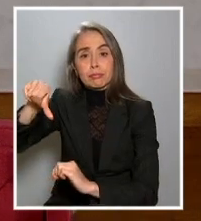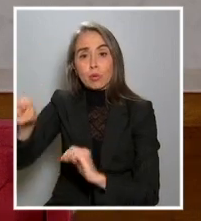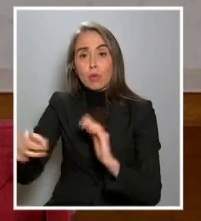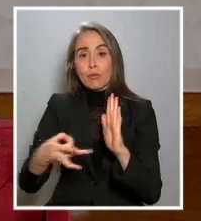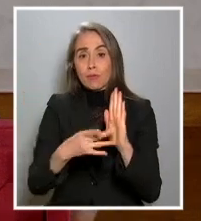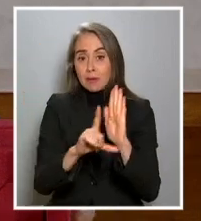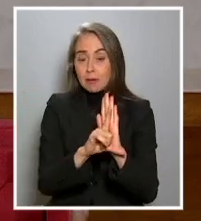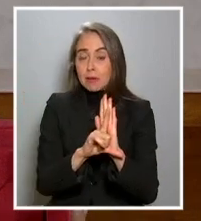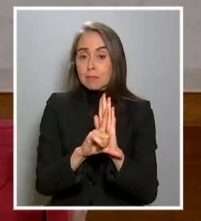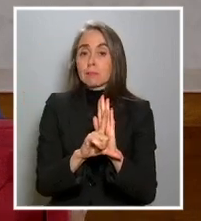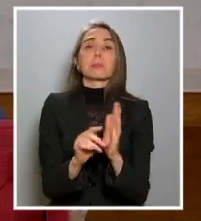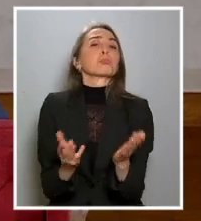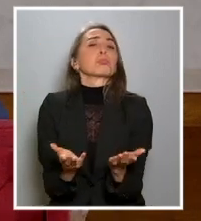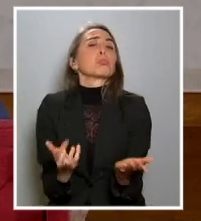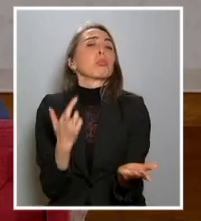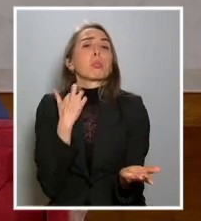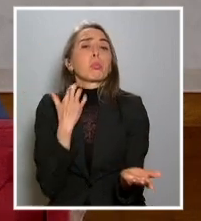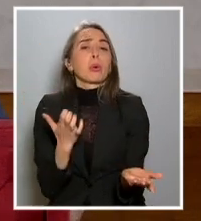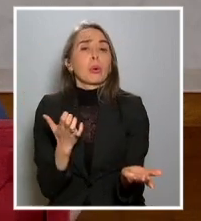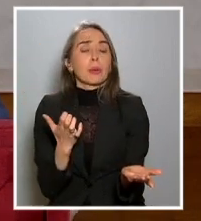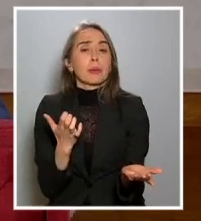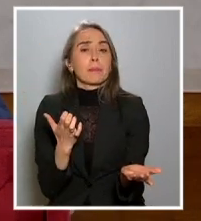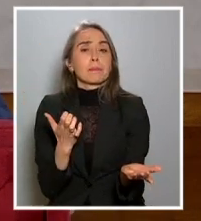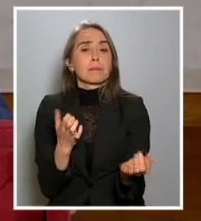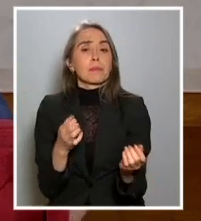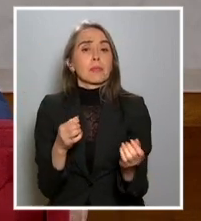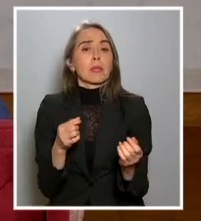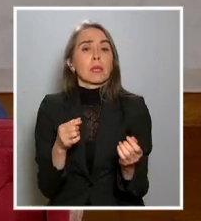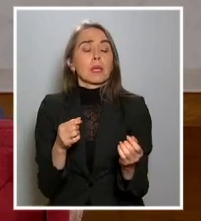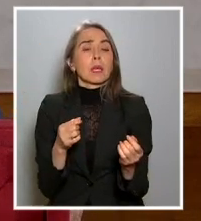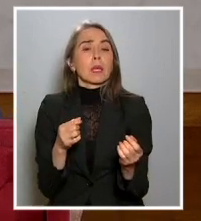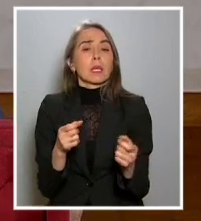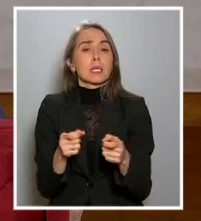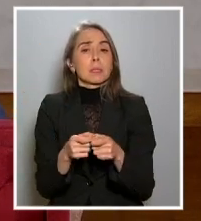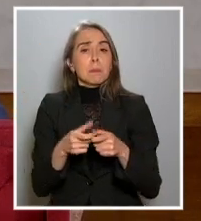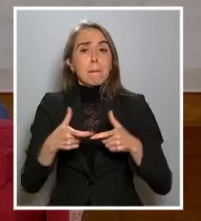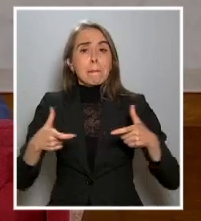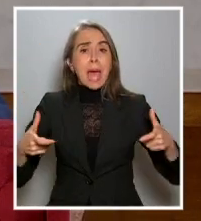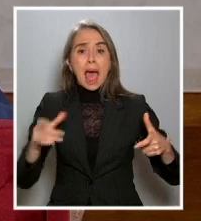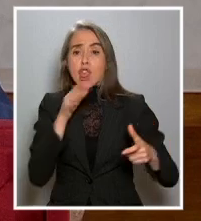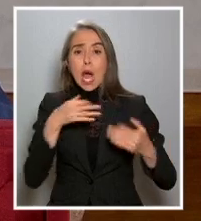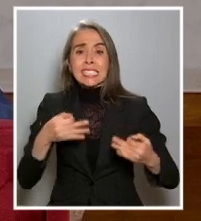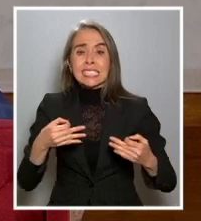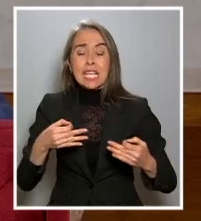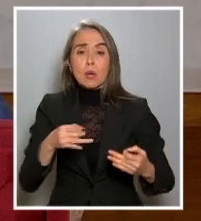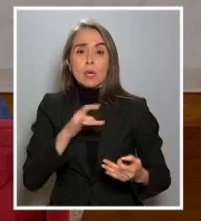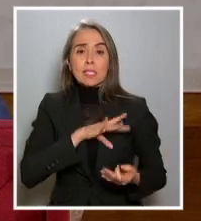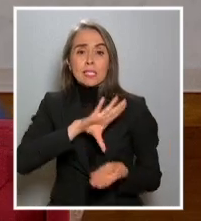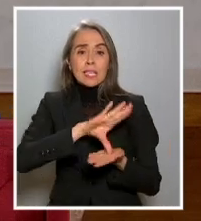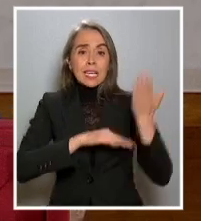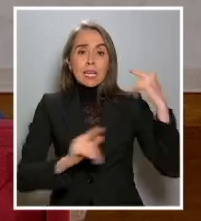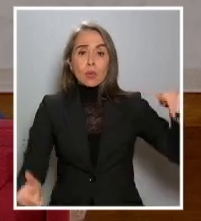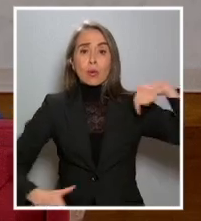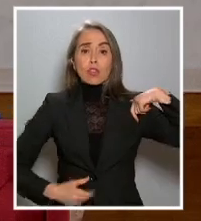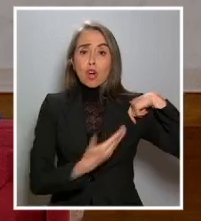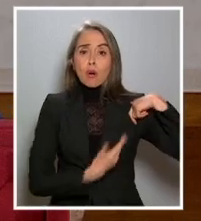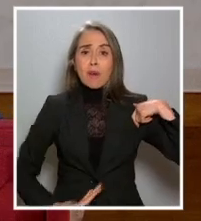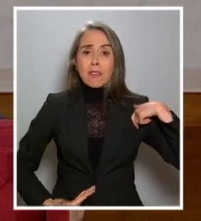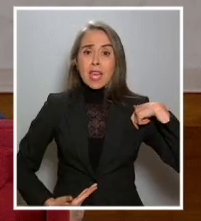delitos, debido al incremento de la inseguridad que venía sacudiendo al país cuando llegamos al